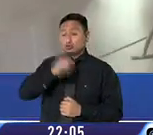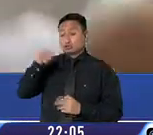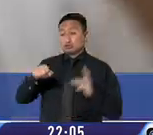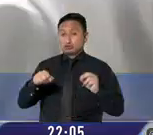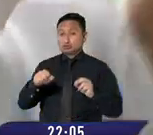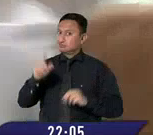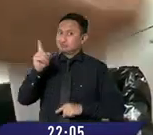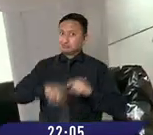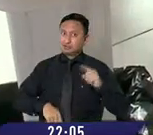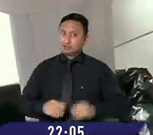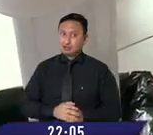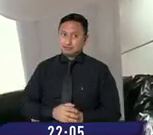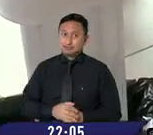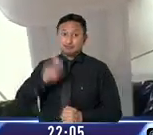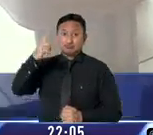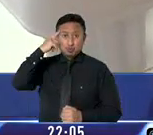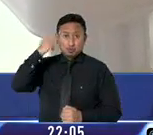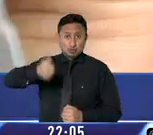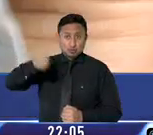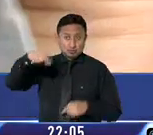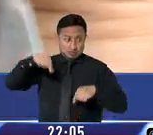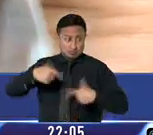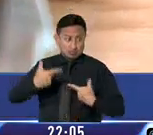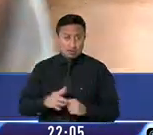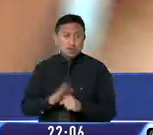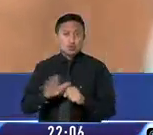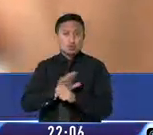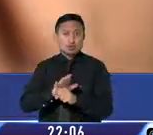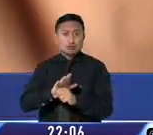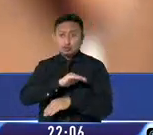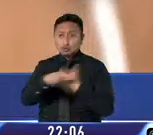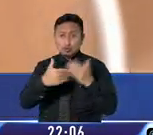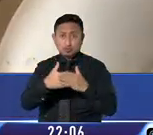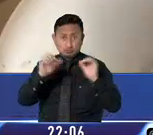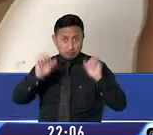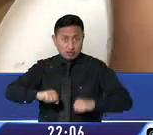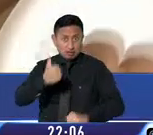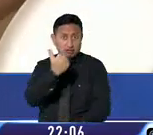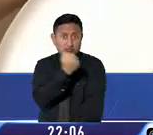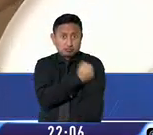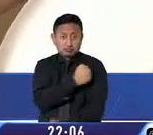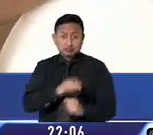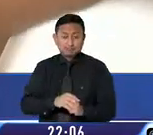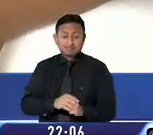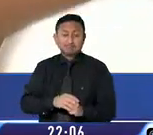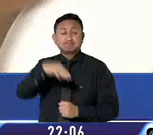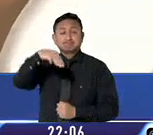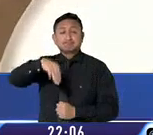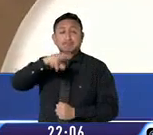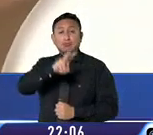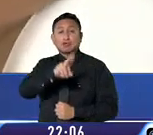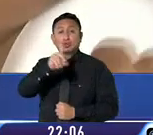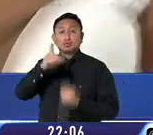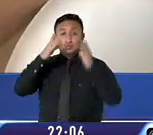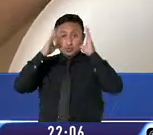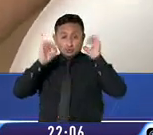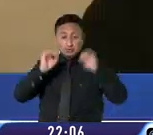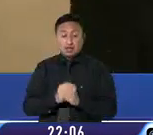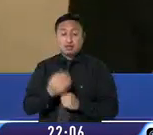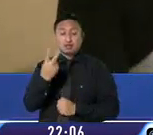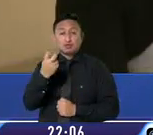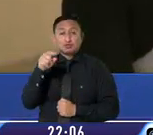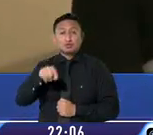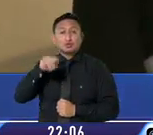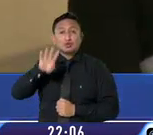cumplir. Desde el gobierno se asegura que hay las vacunas suficientes para inmunizar a toda la población. Hasta el martes 21 de diciembre, 12.4 millones